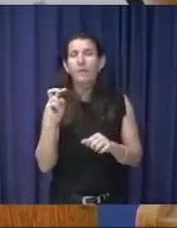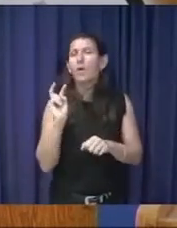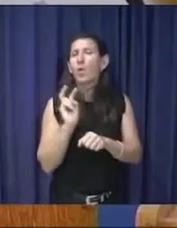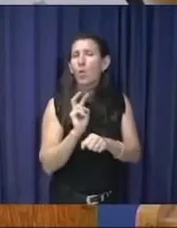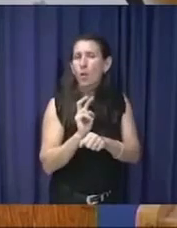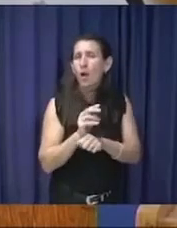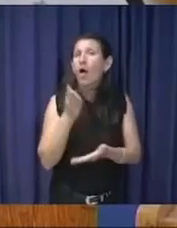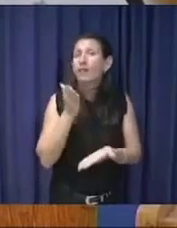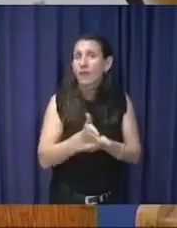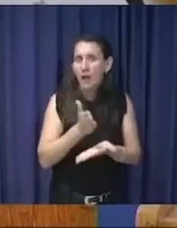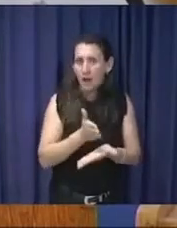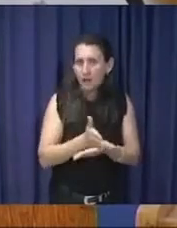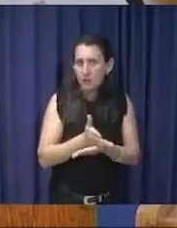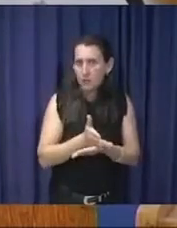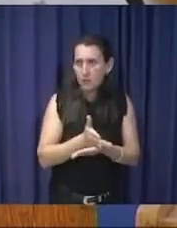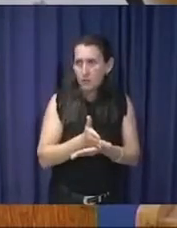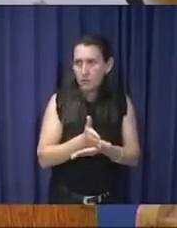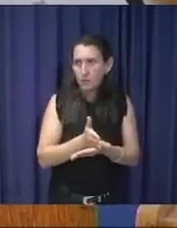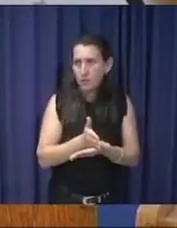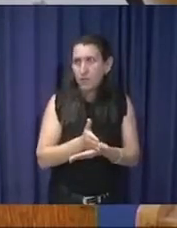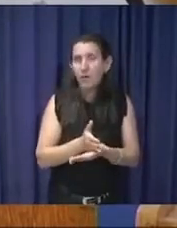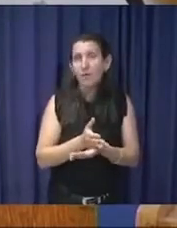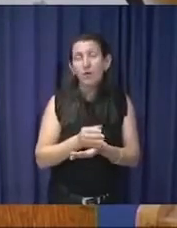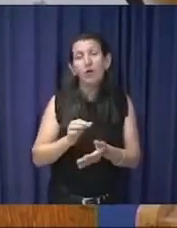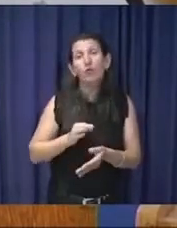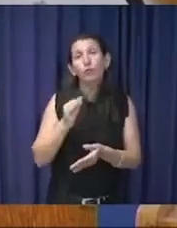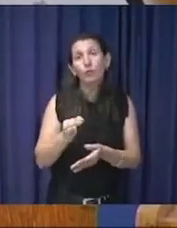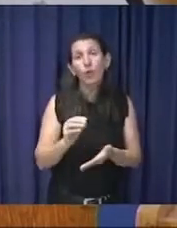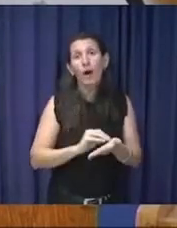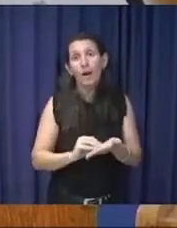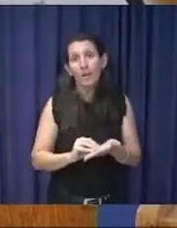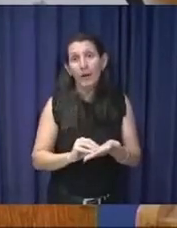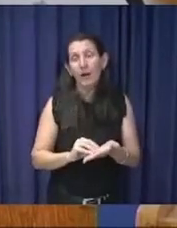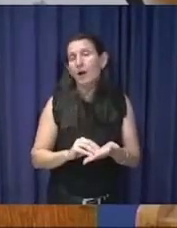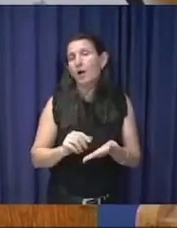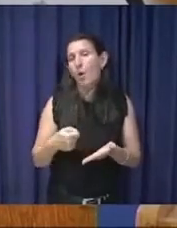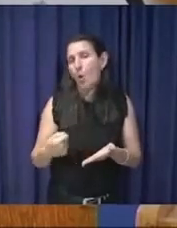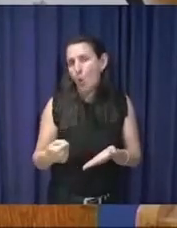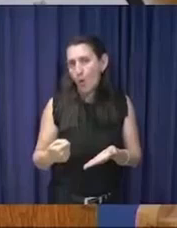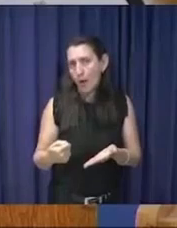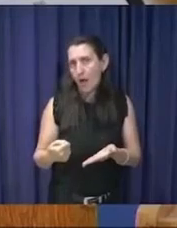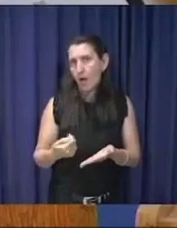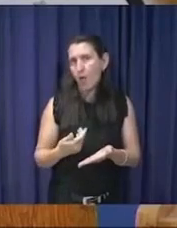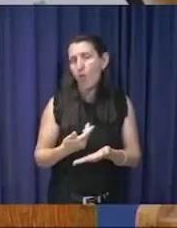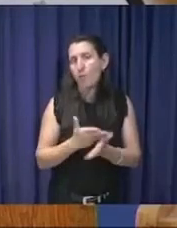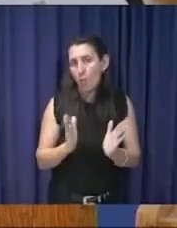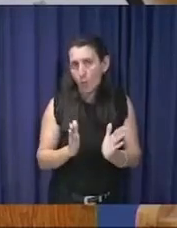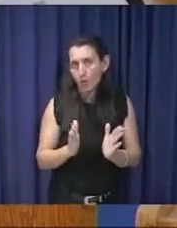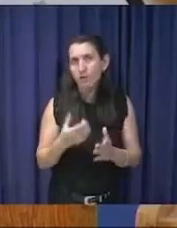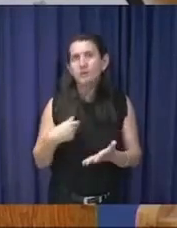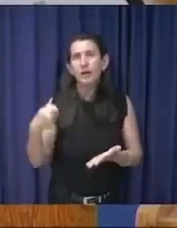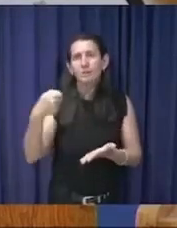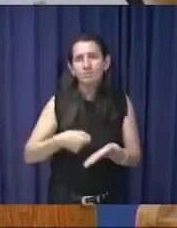de los derechos de los futuros empleados, futuros jubilados de los empleados públicos, con el aporte de